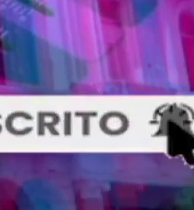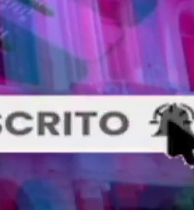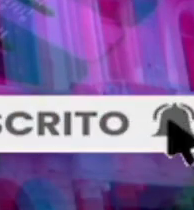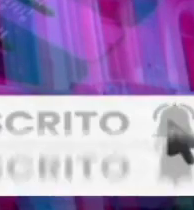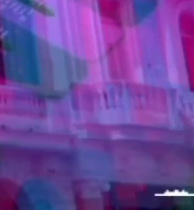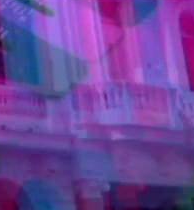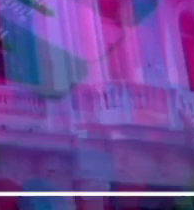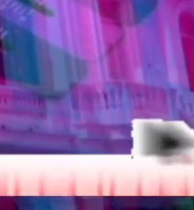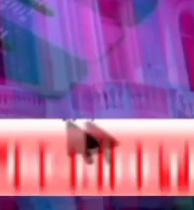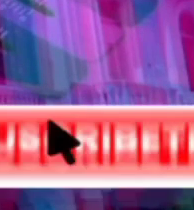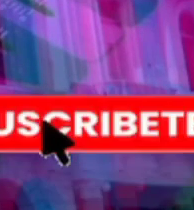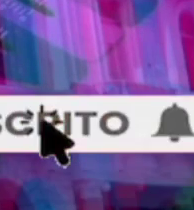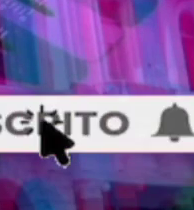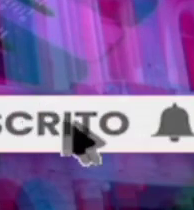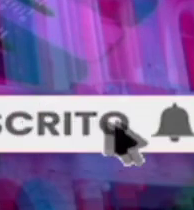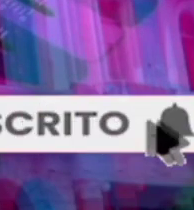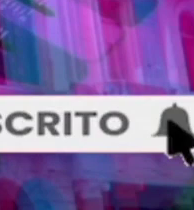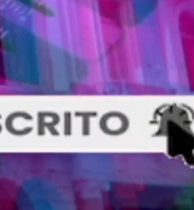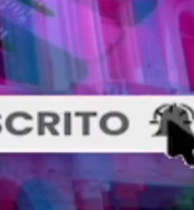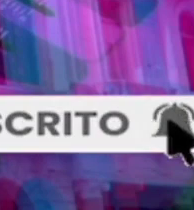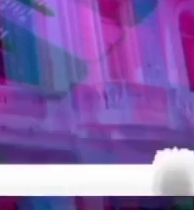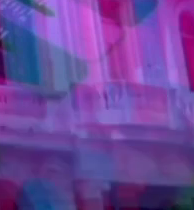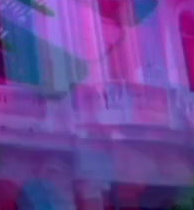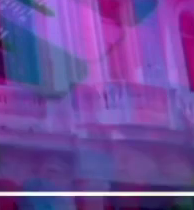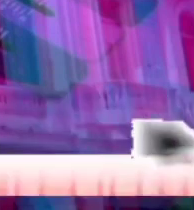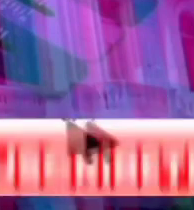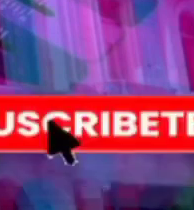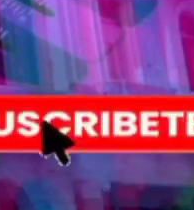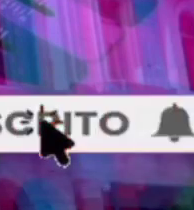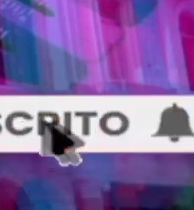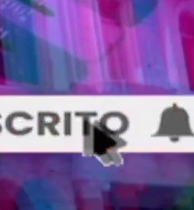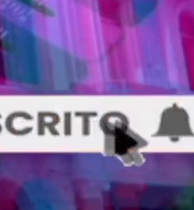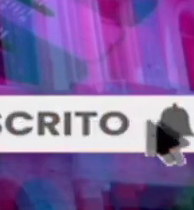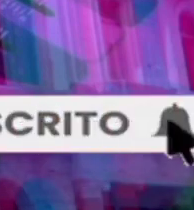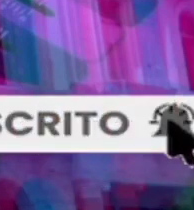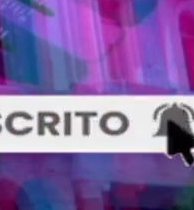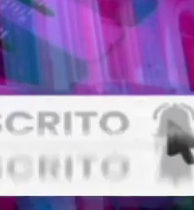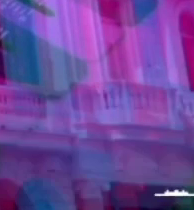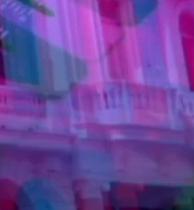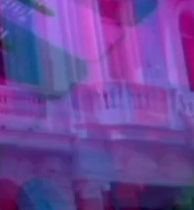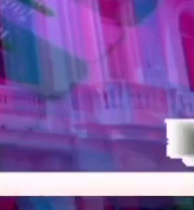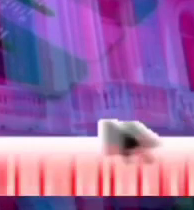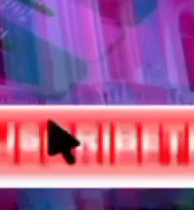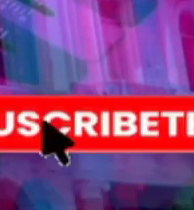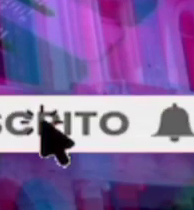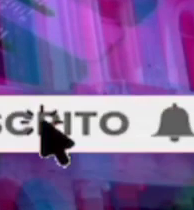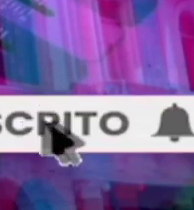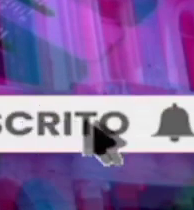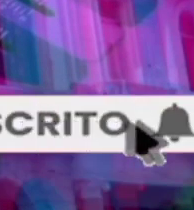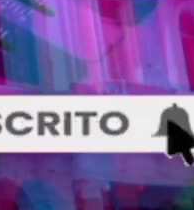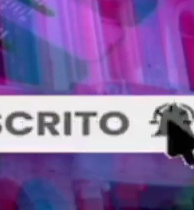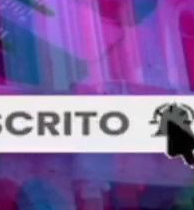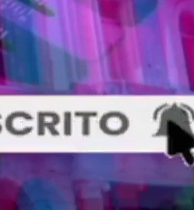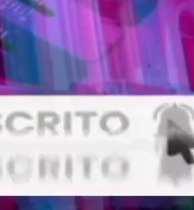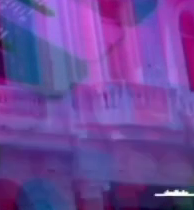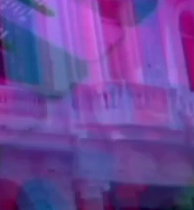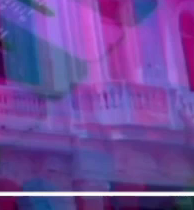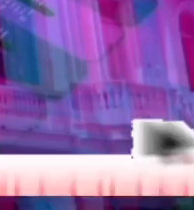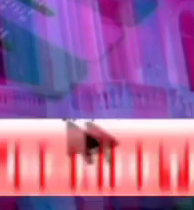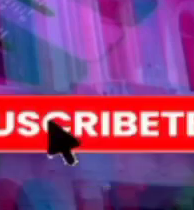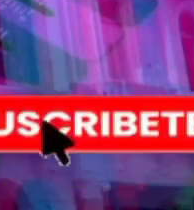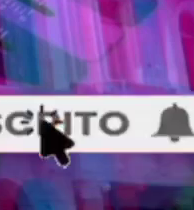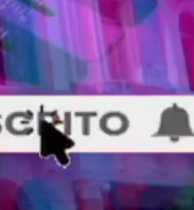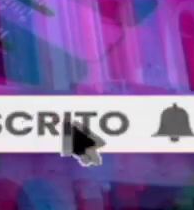amigos. Ah, y no olvides darle a la campanita. Así la plataforma te notificará cuando subamos un